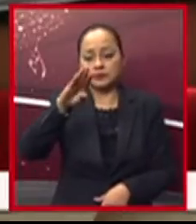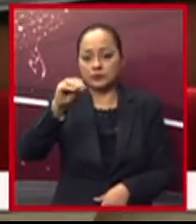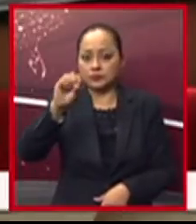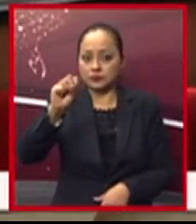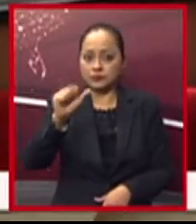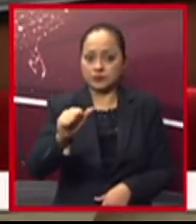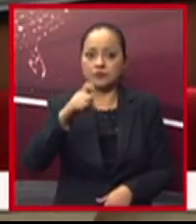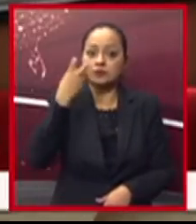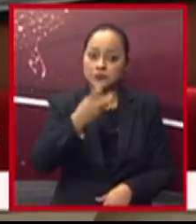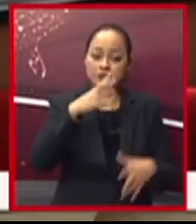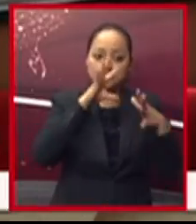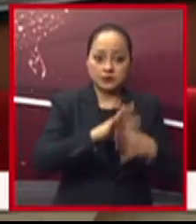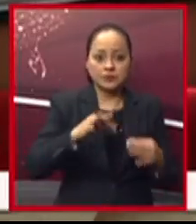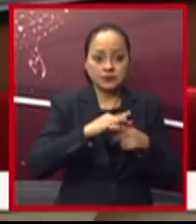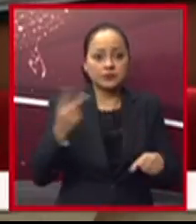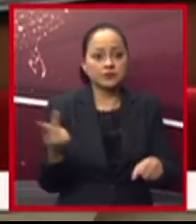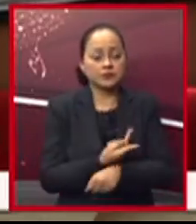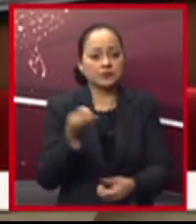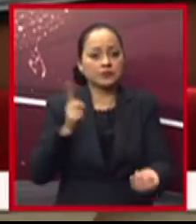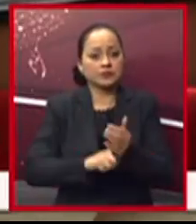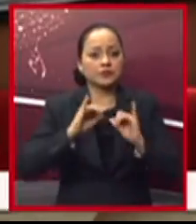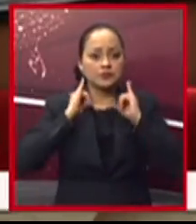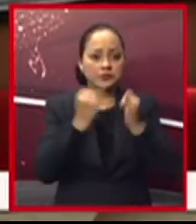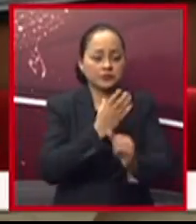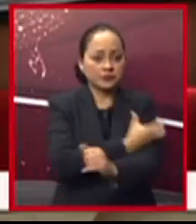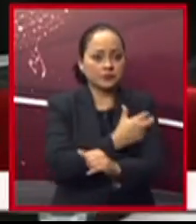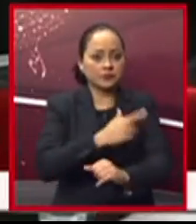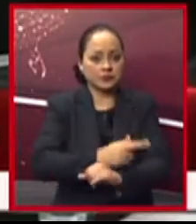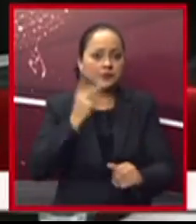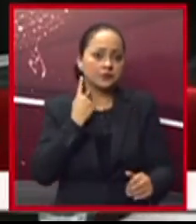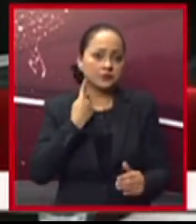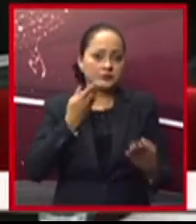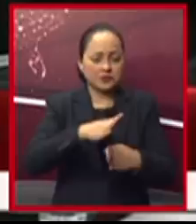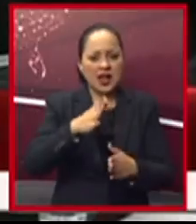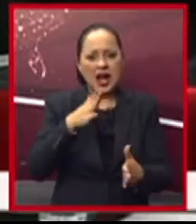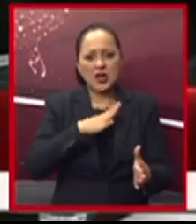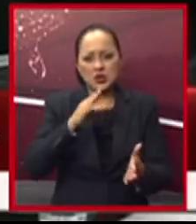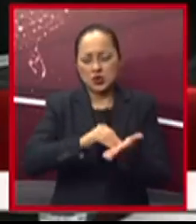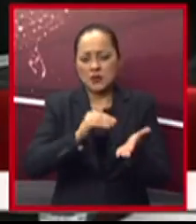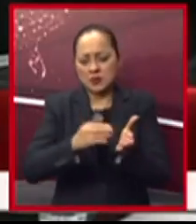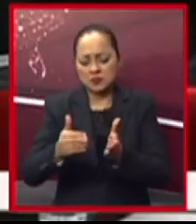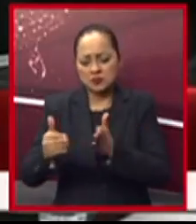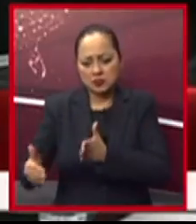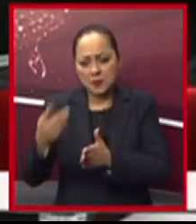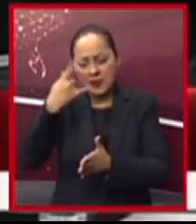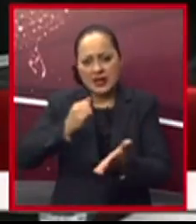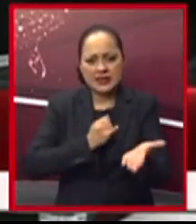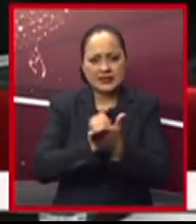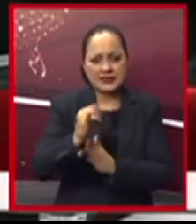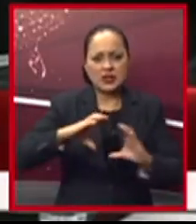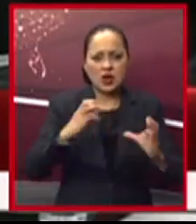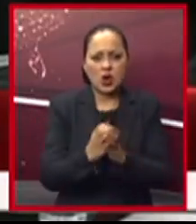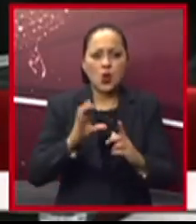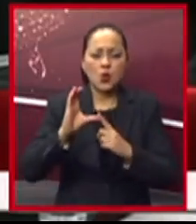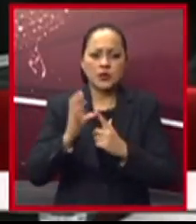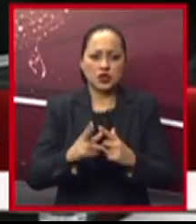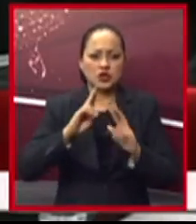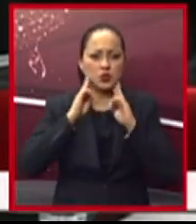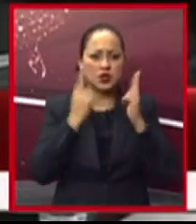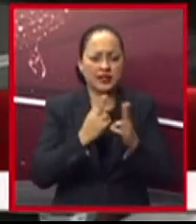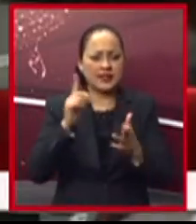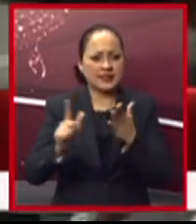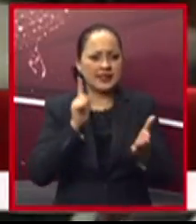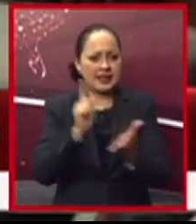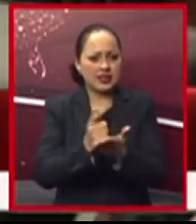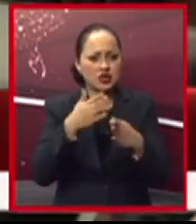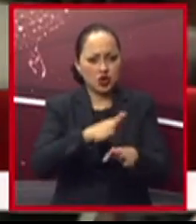Barbosa, quien explicó que en la Junta de Coordinación Política estaba en curso un acuerdo para poner en marcha la dictaminación en comisiones unidas